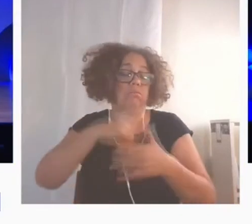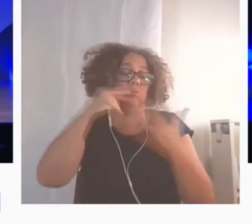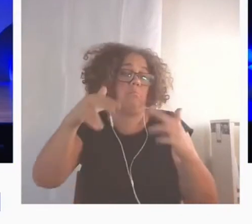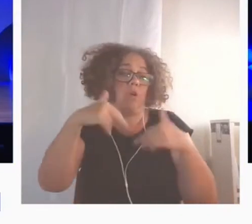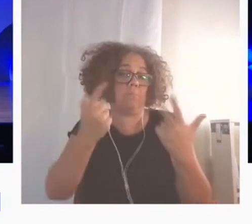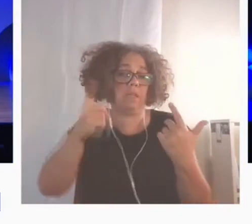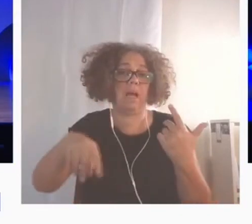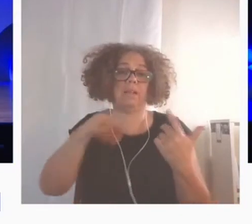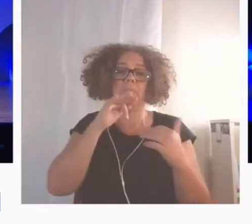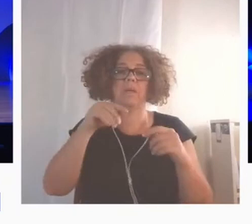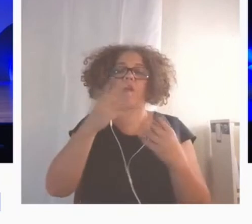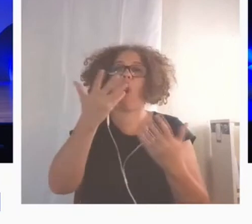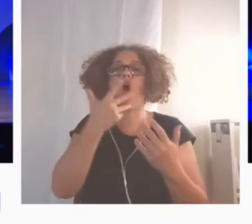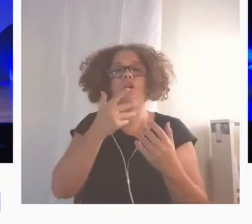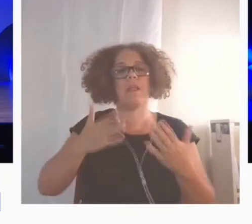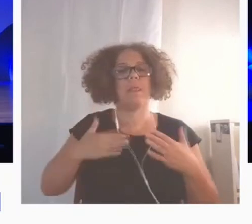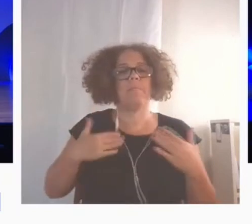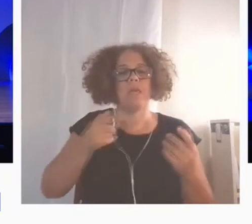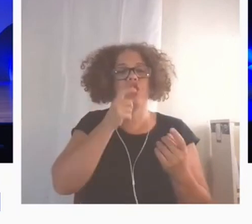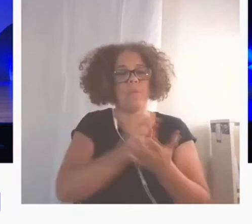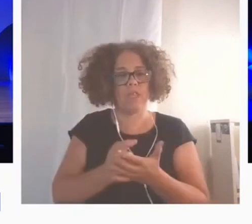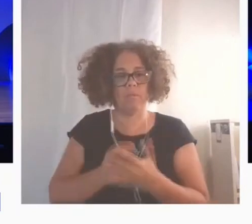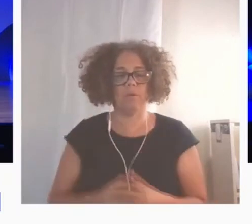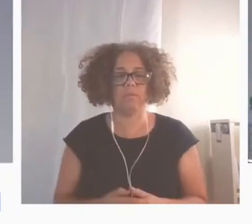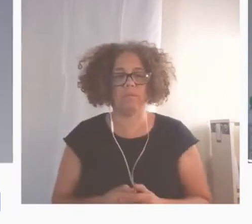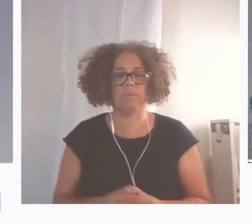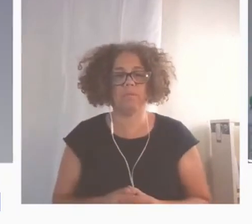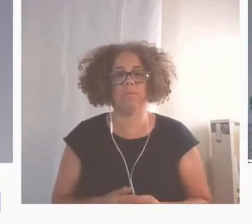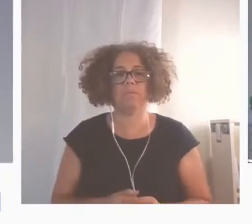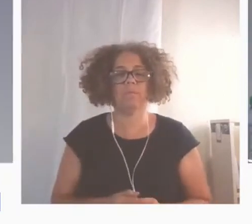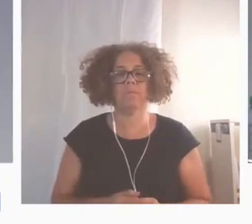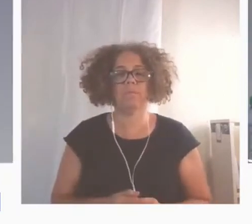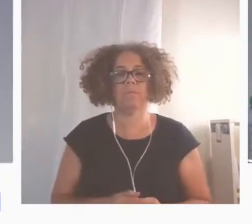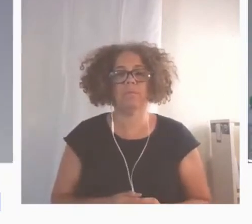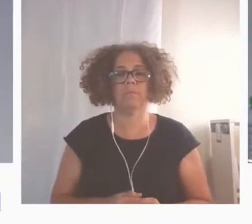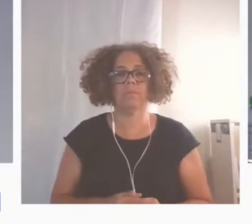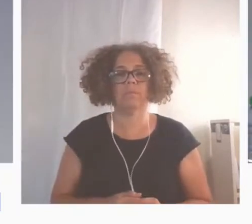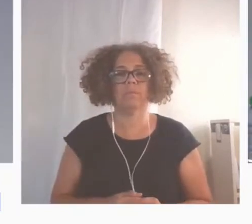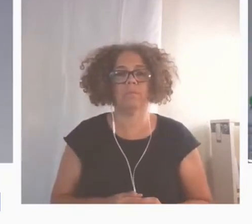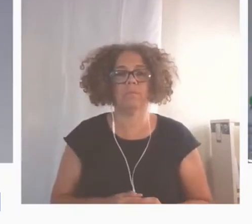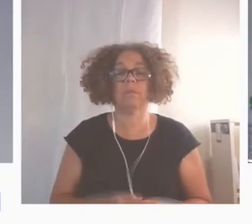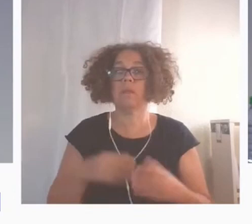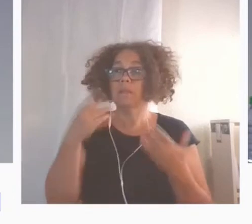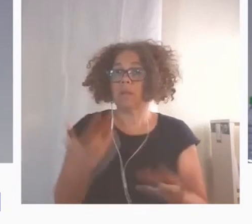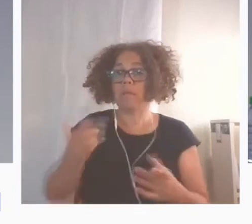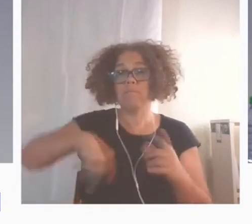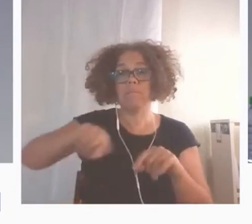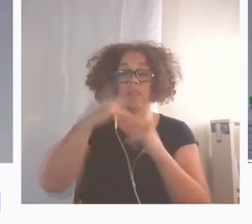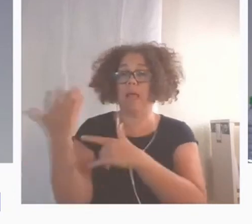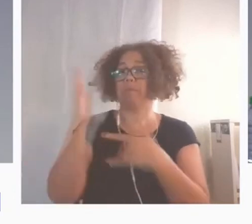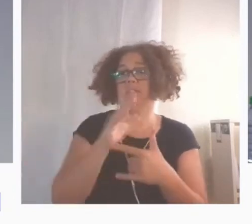conocer un poco de nuestro municipio. Vila Nova de Gaia, para hacer un poco a presentación de nuestra ciudad, el tercer